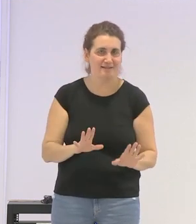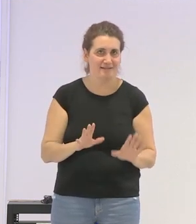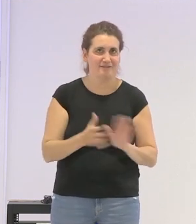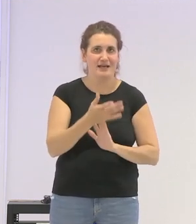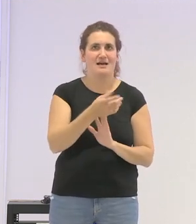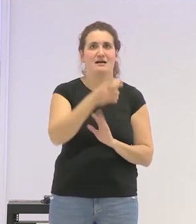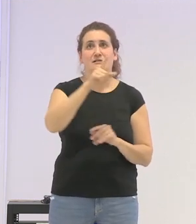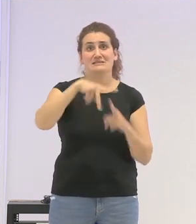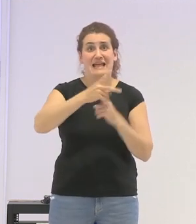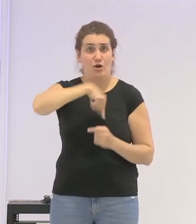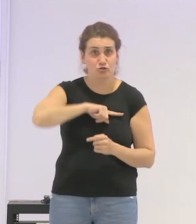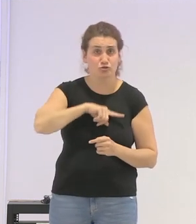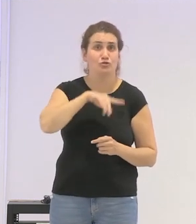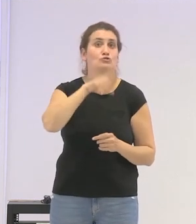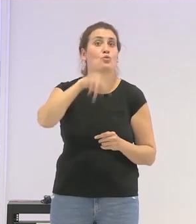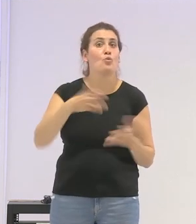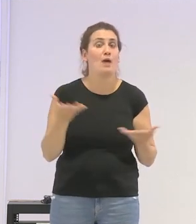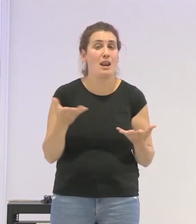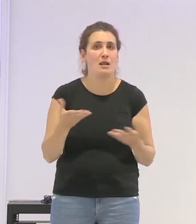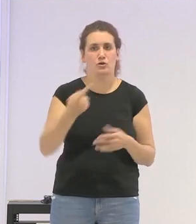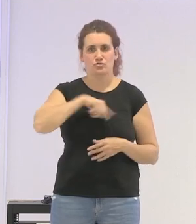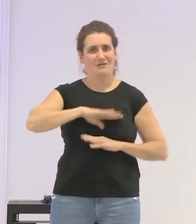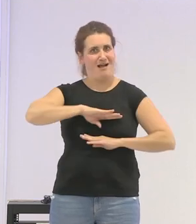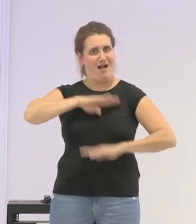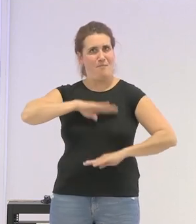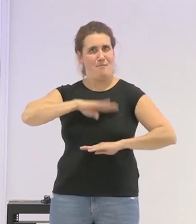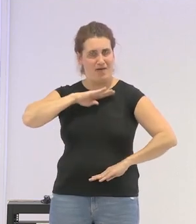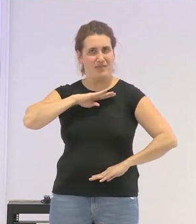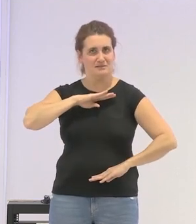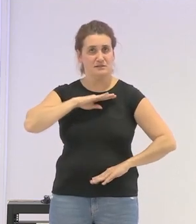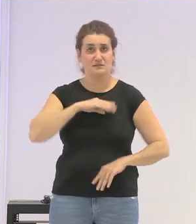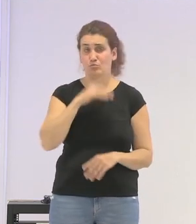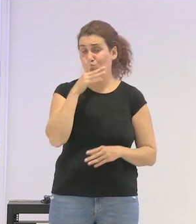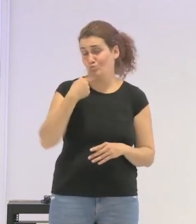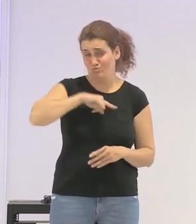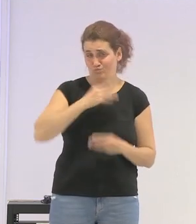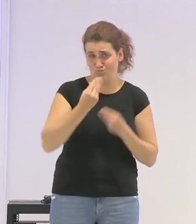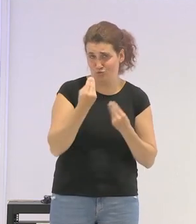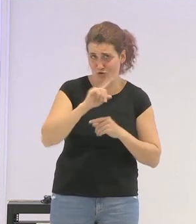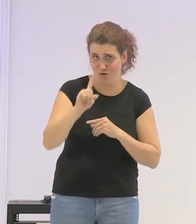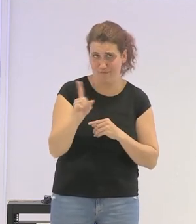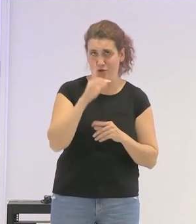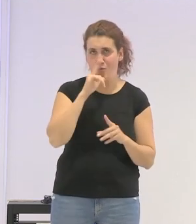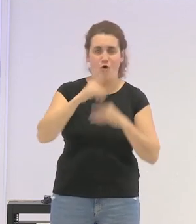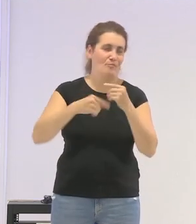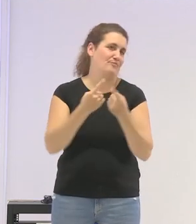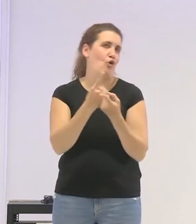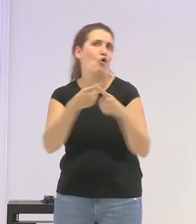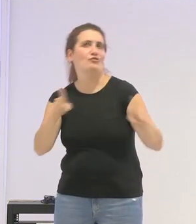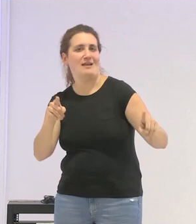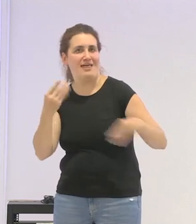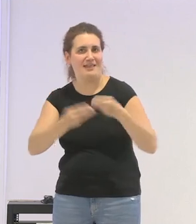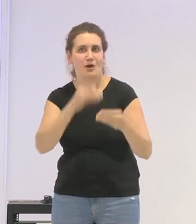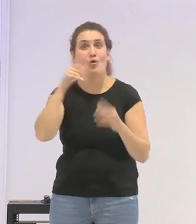una tarea también que tenemos es ser capaces, sé que esto no lo hemos hecho mucho, sino más bien todo lo contrario, pero ser capaces